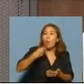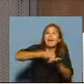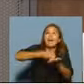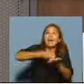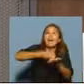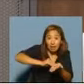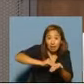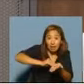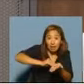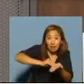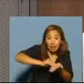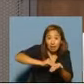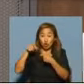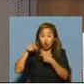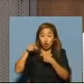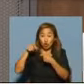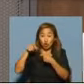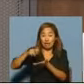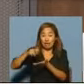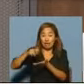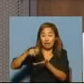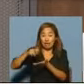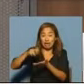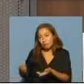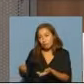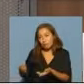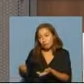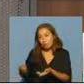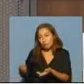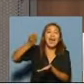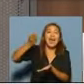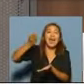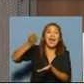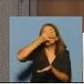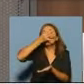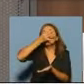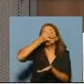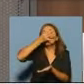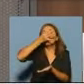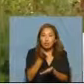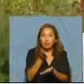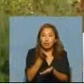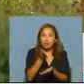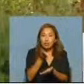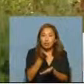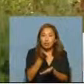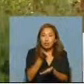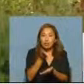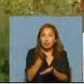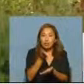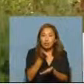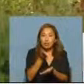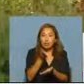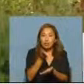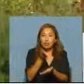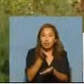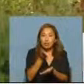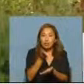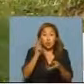cooperativa de Salta también incrementó en el día de ayer un 23%. La nuestra, con muchos esfuerzos, también lo está haciendo